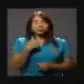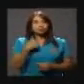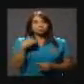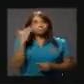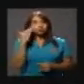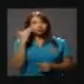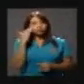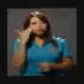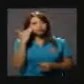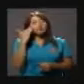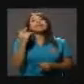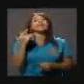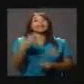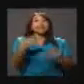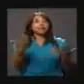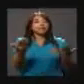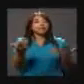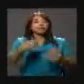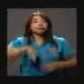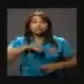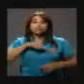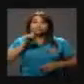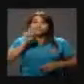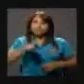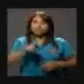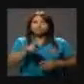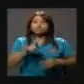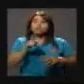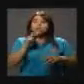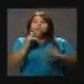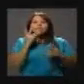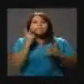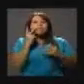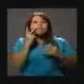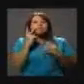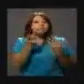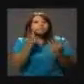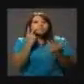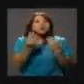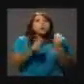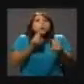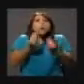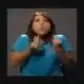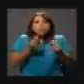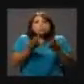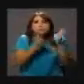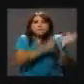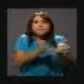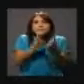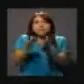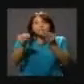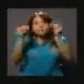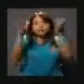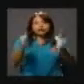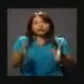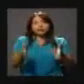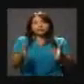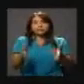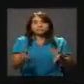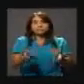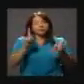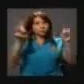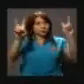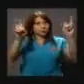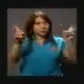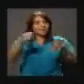duda de que dentro de esto tenemos que ver con mucha calma la formación de los profesores. Uno de los temas que no hemos